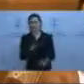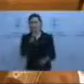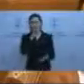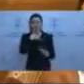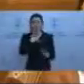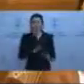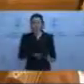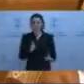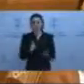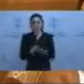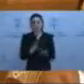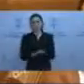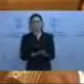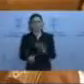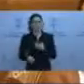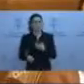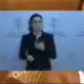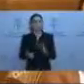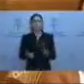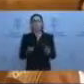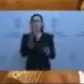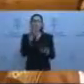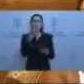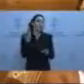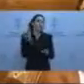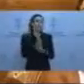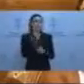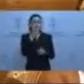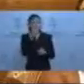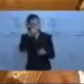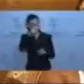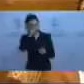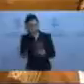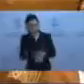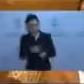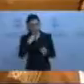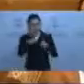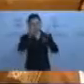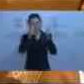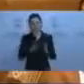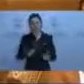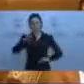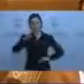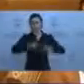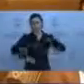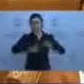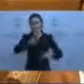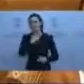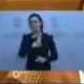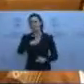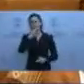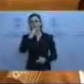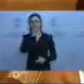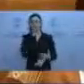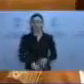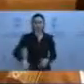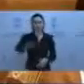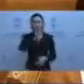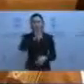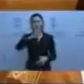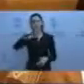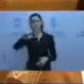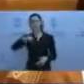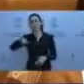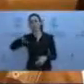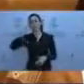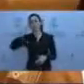tengo cómo comprobar, y le voy a poner un ejemplo, si este señor se hubiese hecho, por ejemplo, una casa estupenda en Celoria o en Llanes,